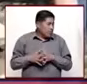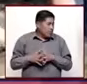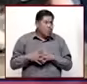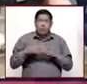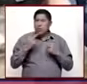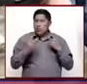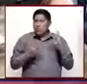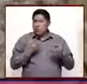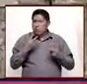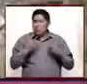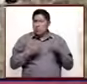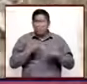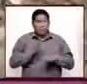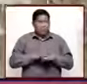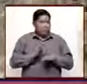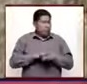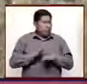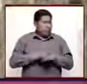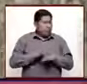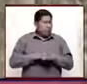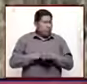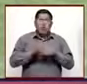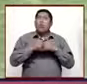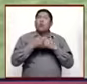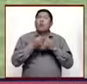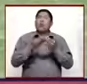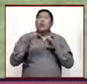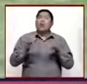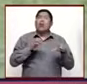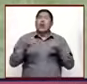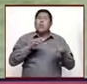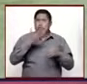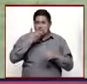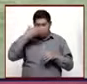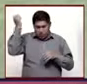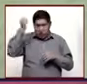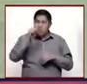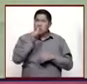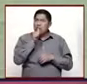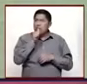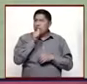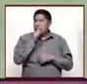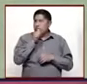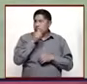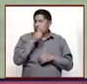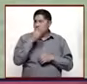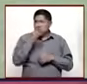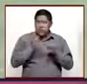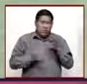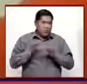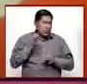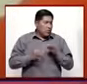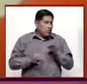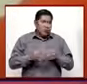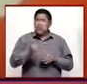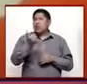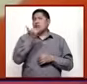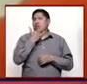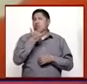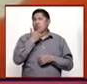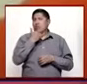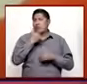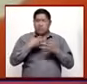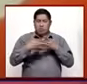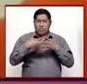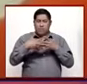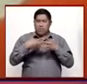visita, recomendaciones, cómo se tiene que hacer el mejoramiento del agua. Si estuviera fallando el filtro, ahí